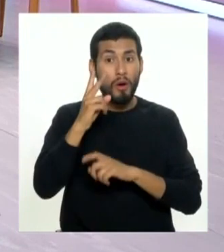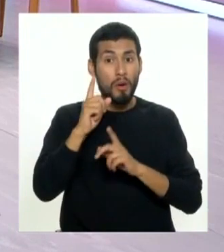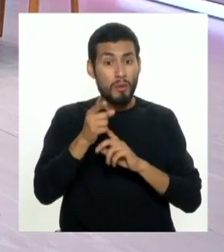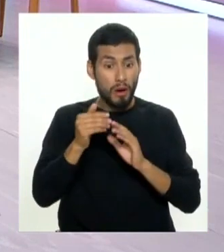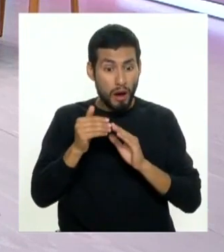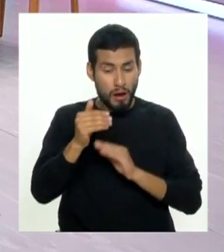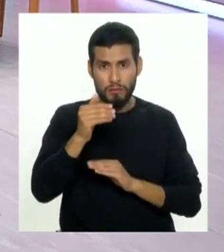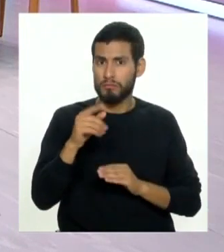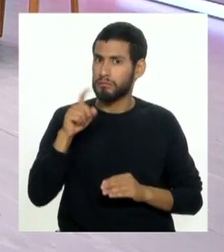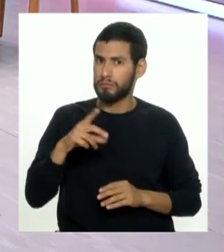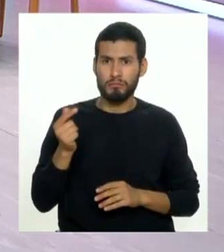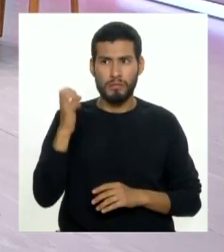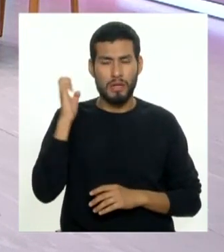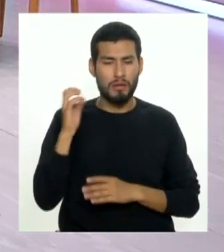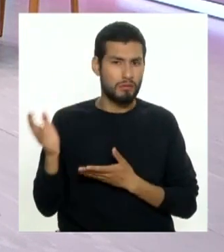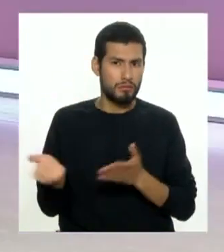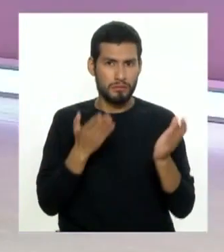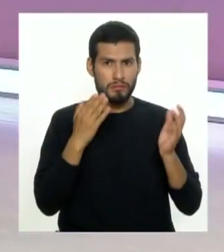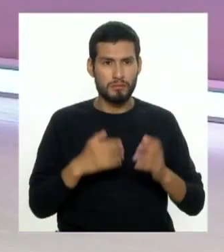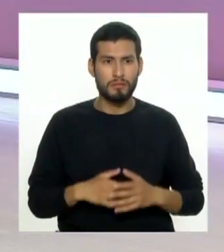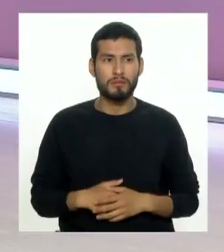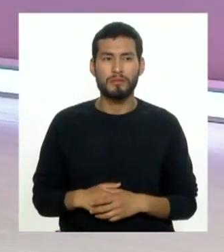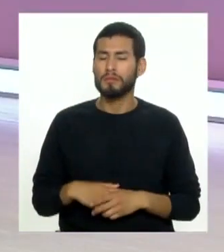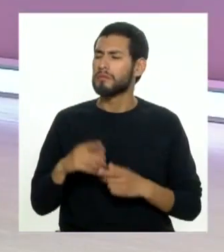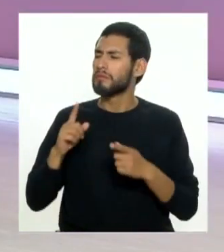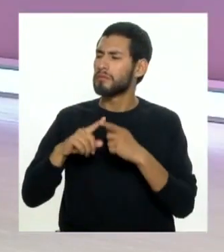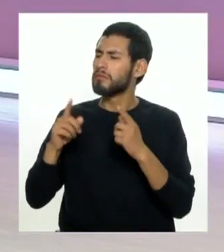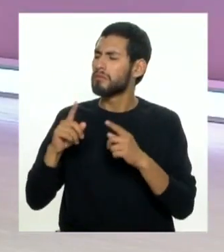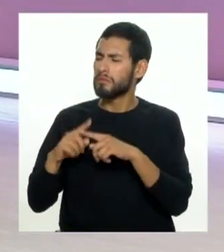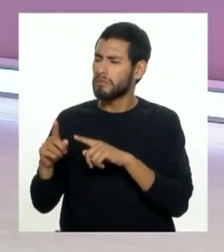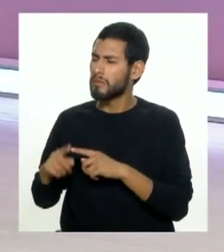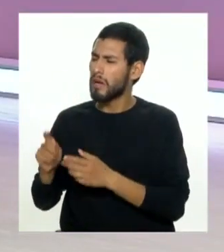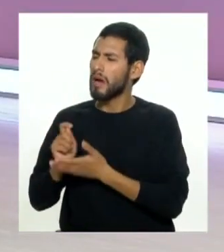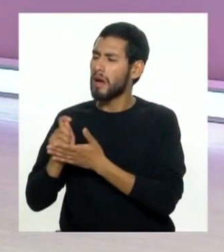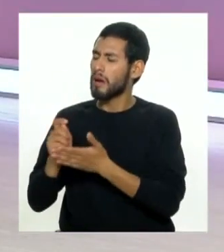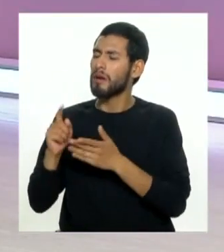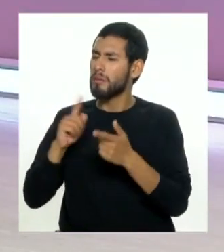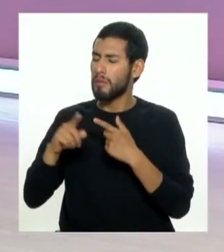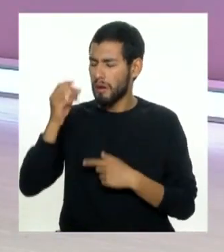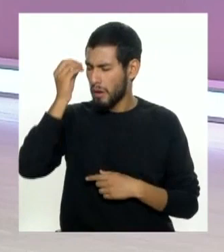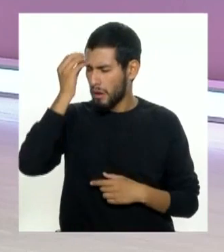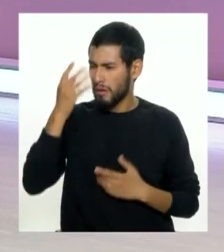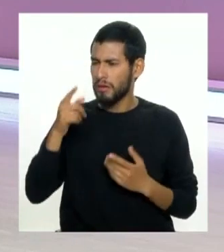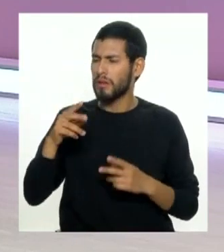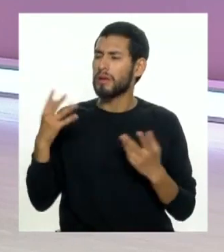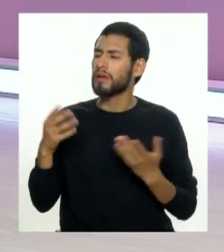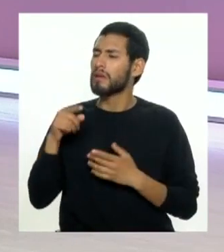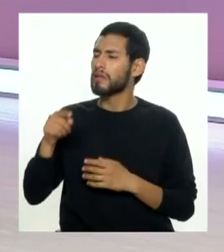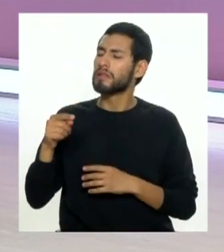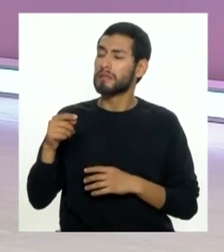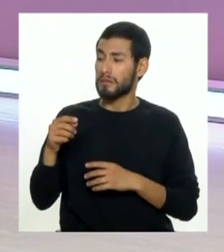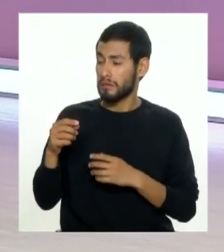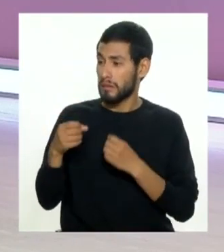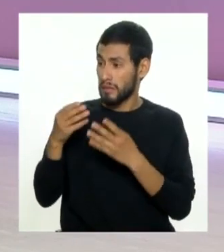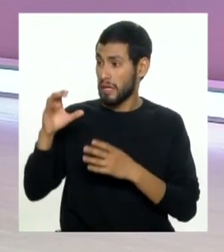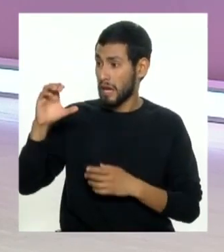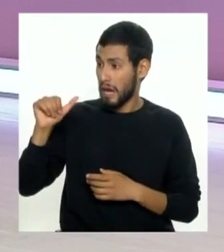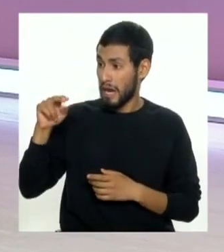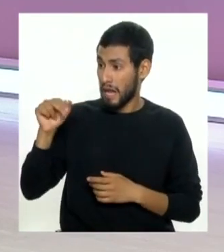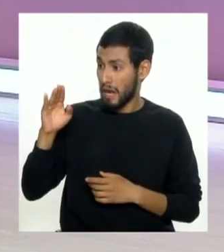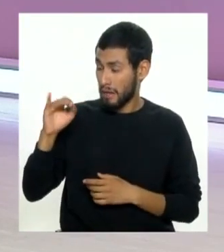empezar a alistarse para ir a la emergencia. Hay muchos tratamientos, pero hay mucho mito con respecto al cannabis. ¿Se está usando como una